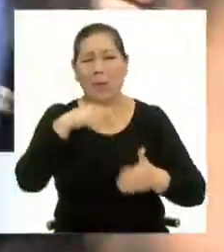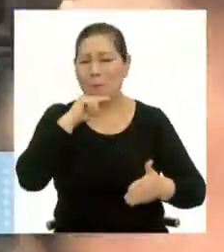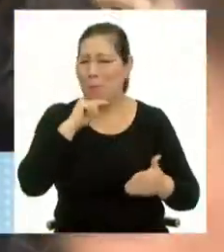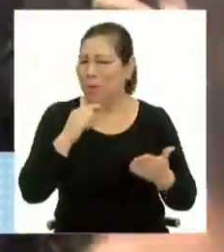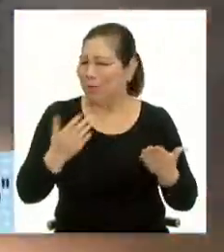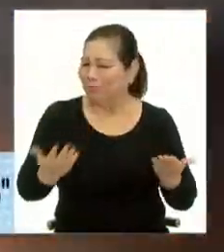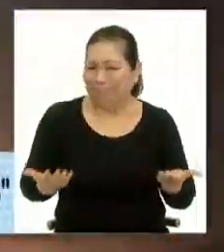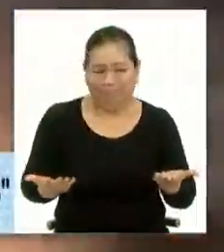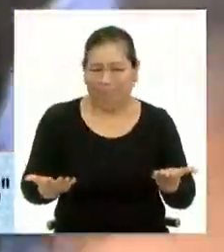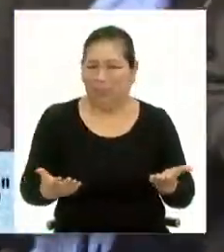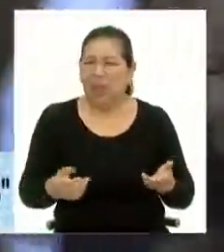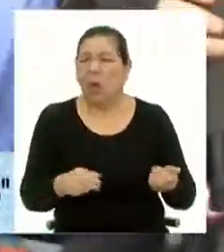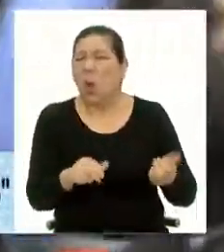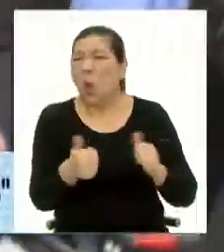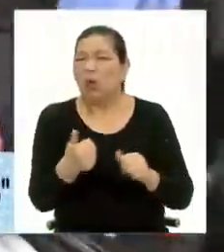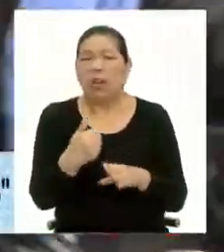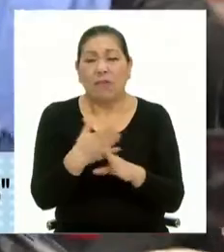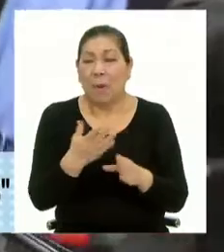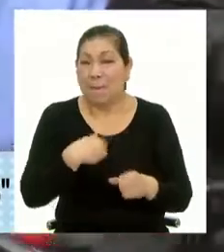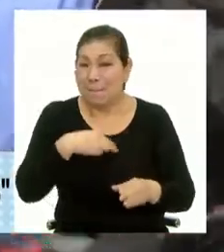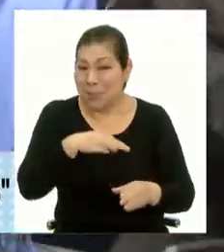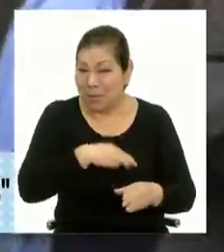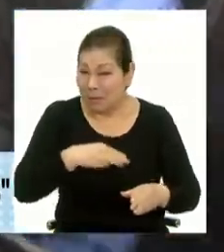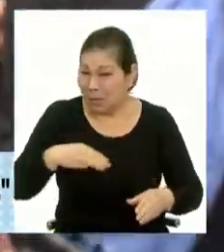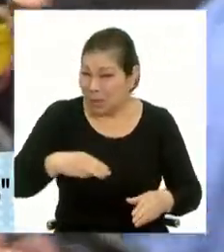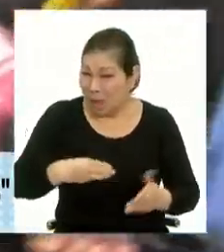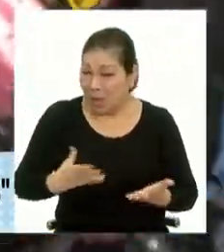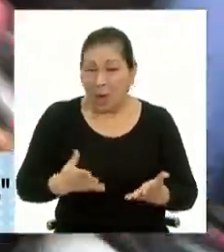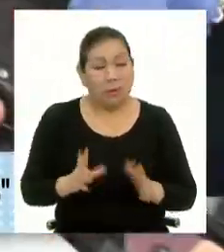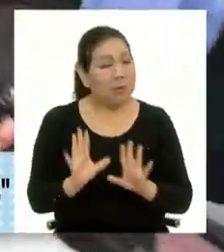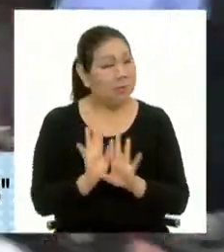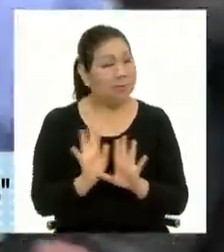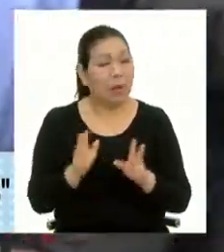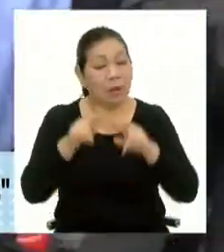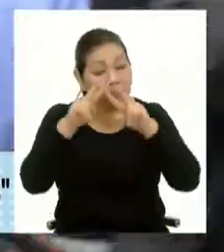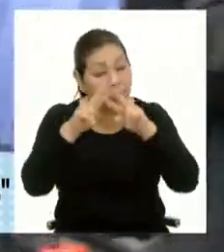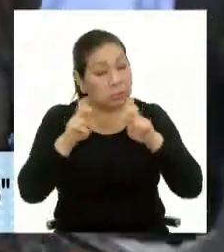¿Es responsabilidad del Ministerio Público? No,